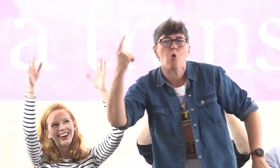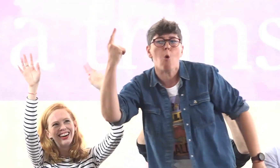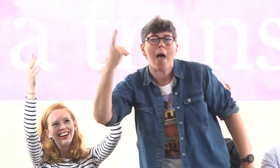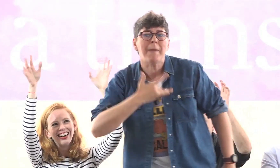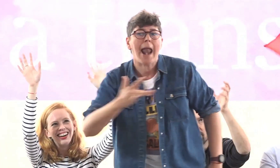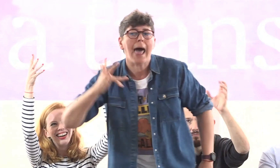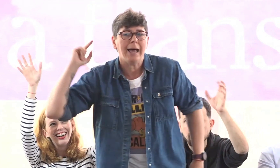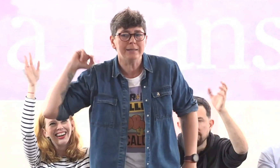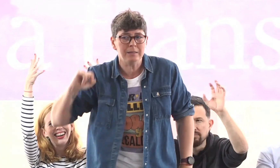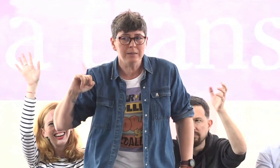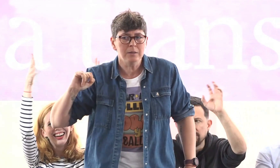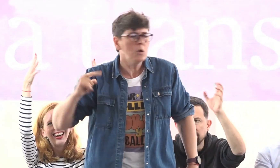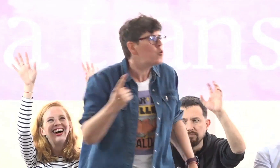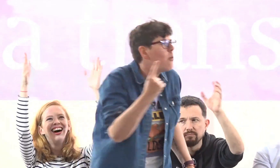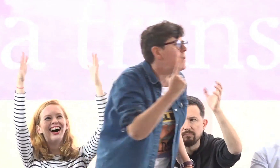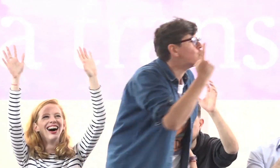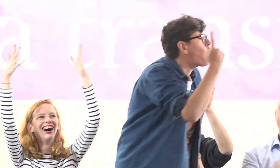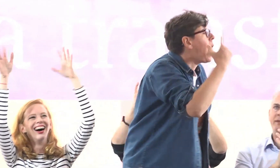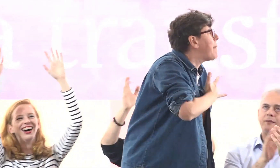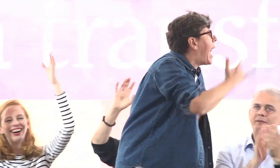lesbiana, porque